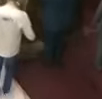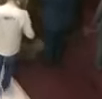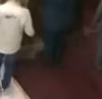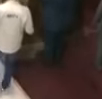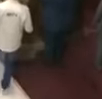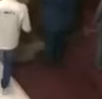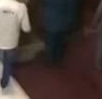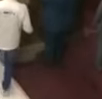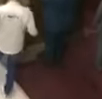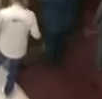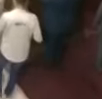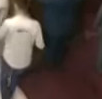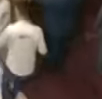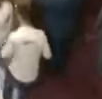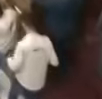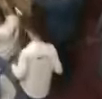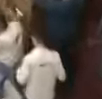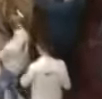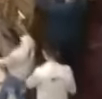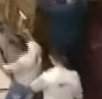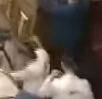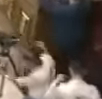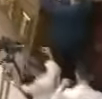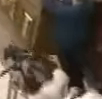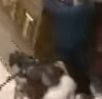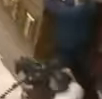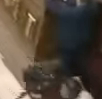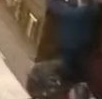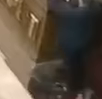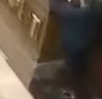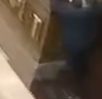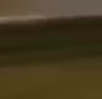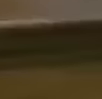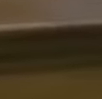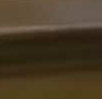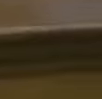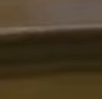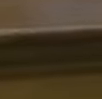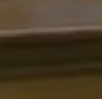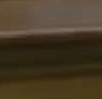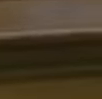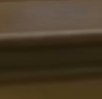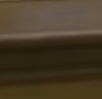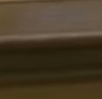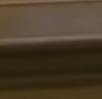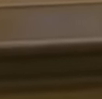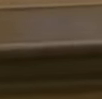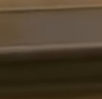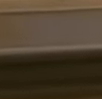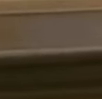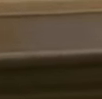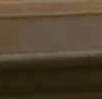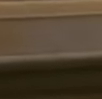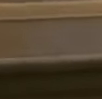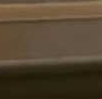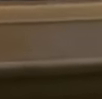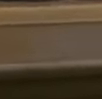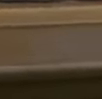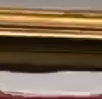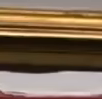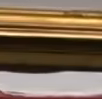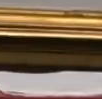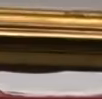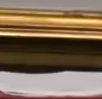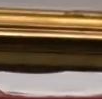diputados principales indicando permiso para ausentarse e incorporar a sus suplentes señalados en lista anexa. Es todo, ciudadano presidente. En